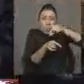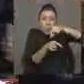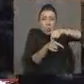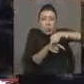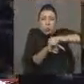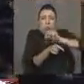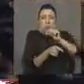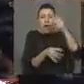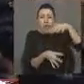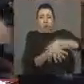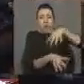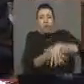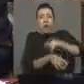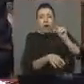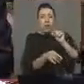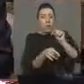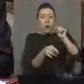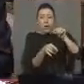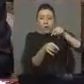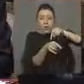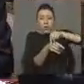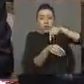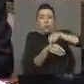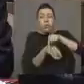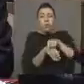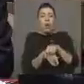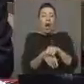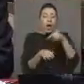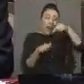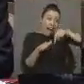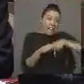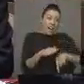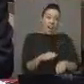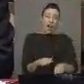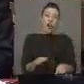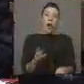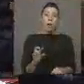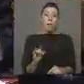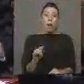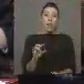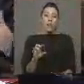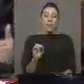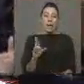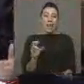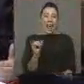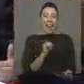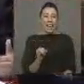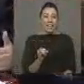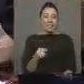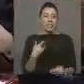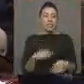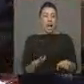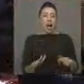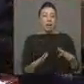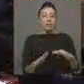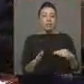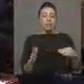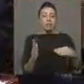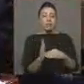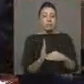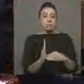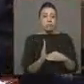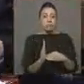y aguas abajo, unos 10 kilómetros más abajo, en una represa que se llama Puente Perales. Como se ha detenido